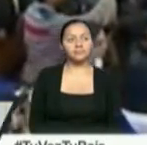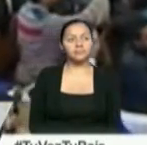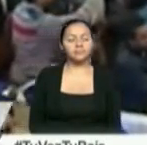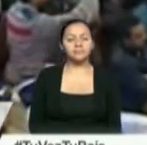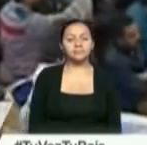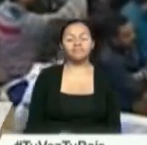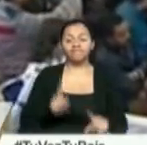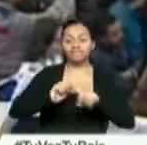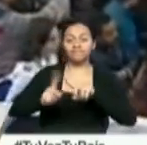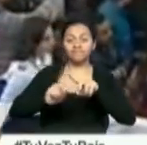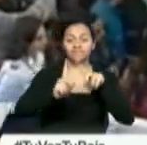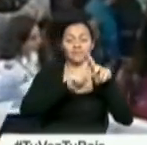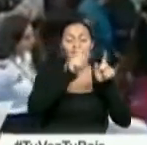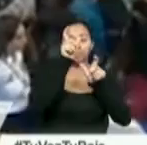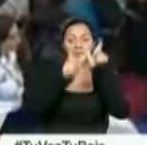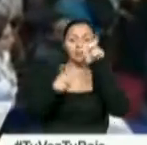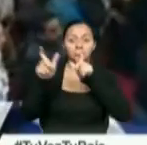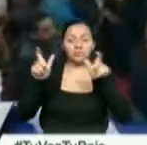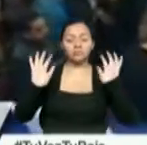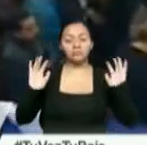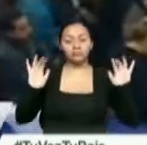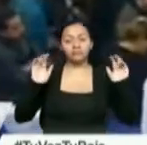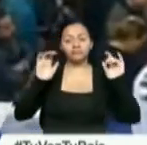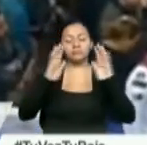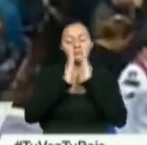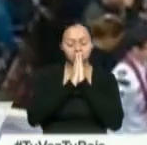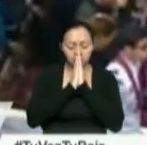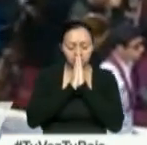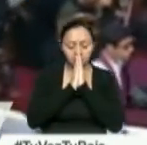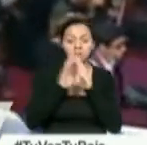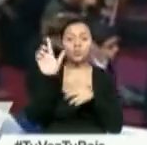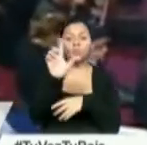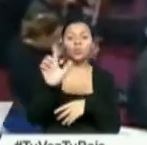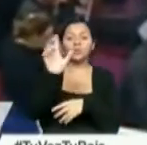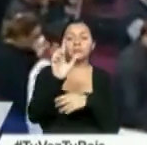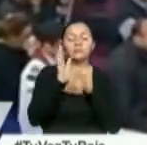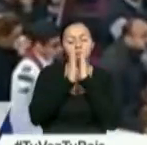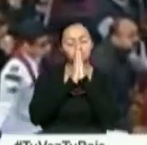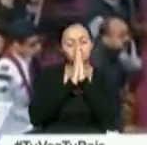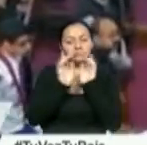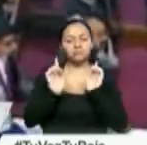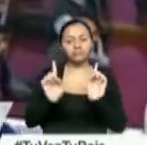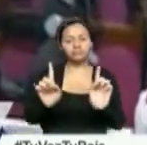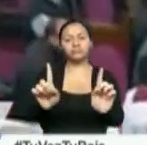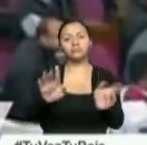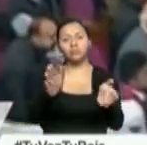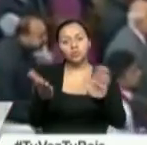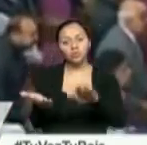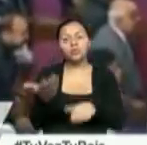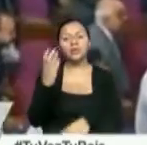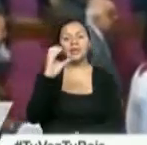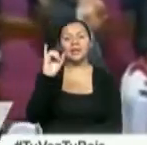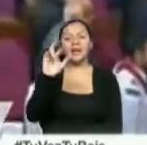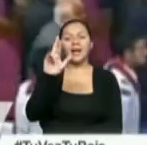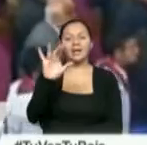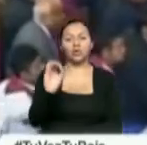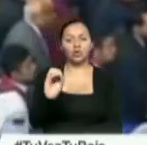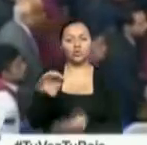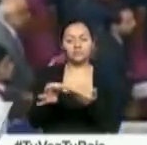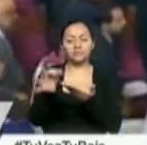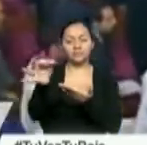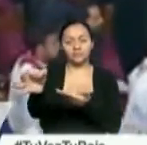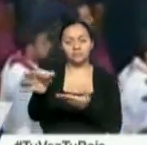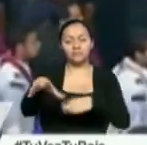varios centenares de personas participaron el lunes en el funeral de las 24 personas que murieron en el cairo en un atentado junto a la